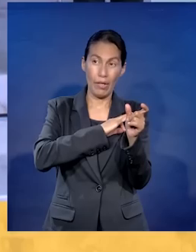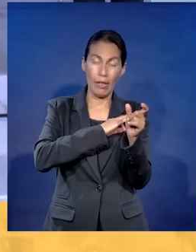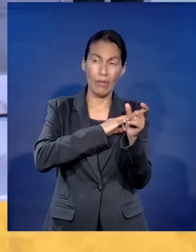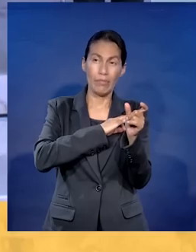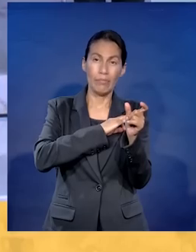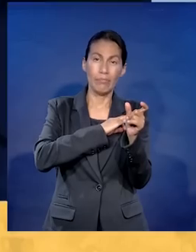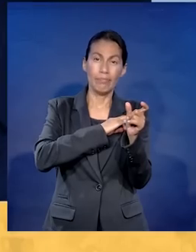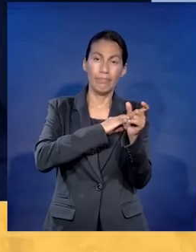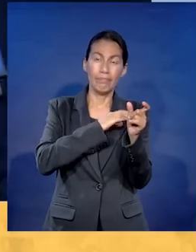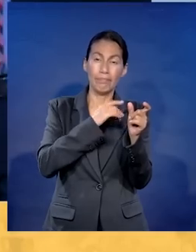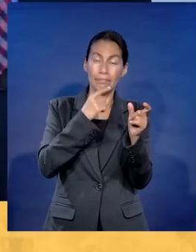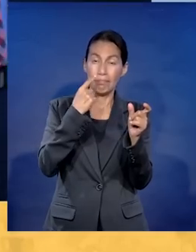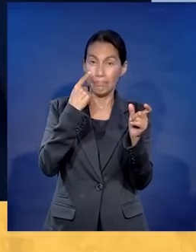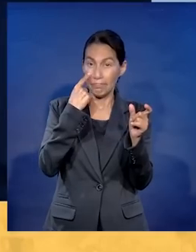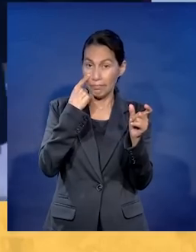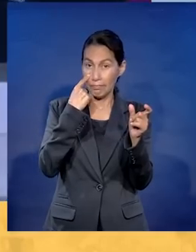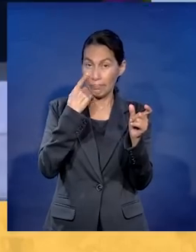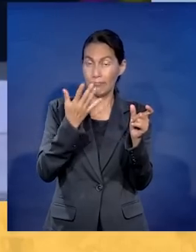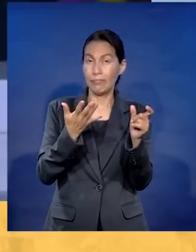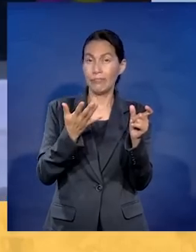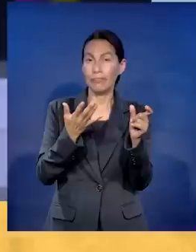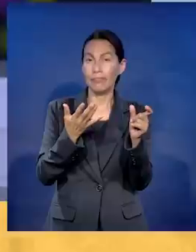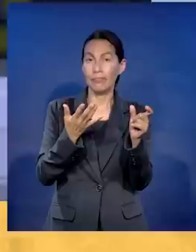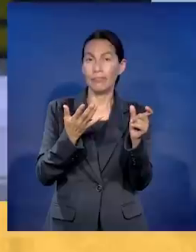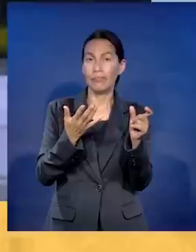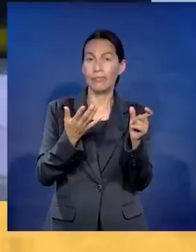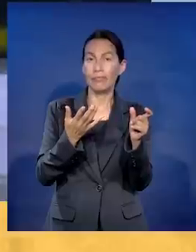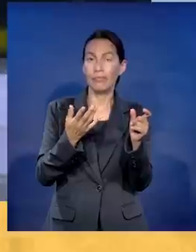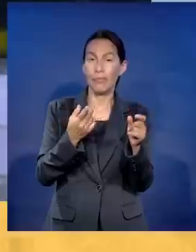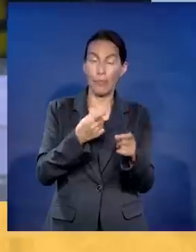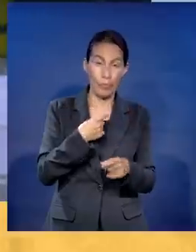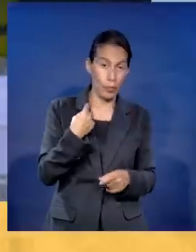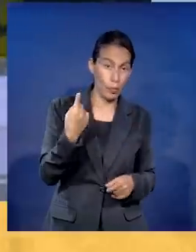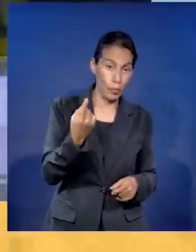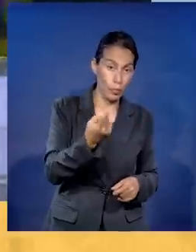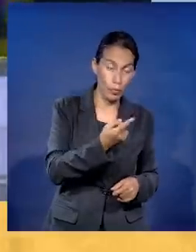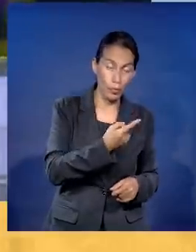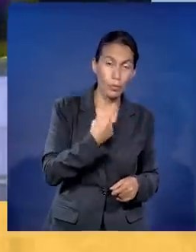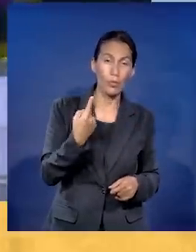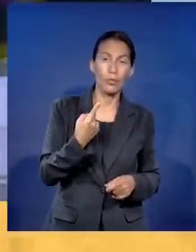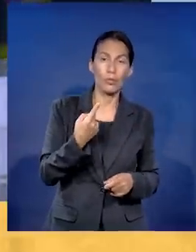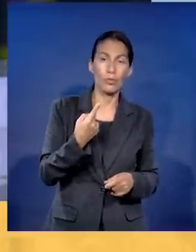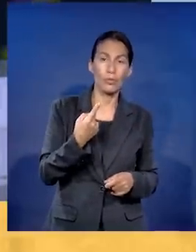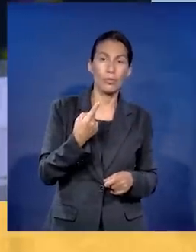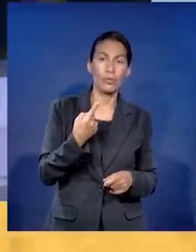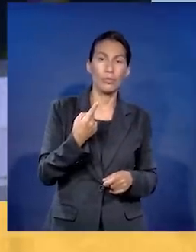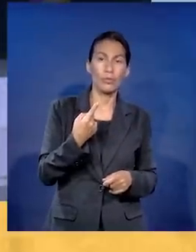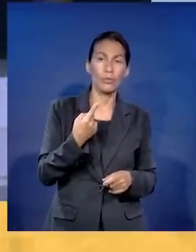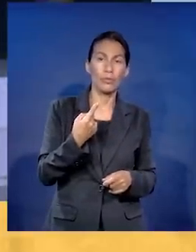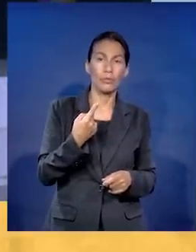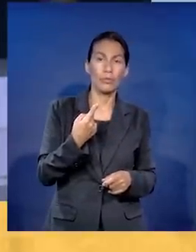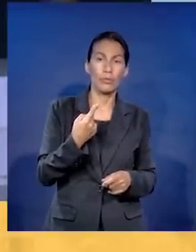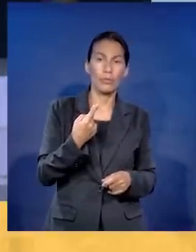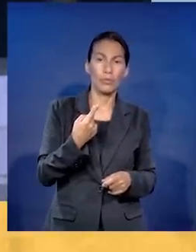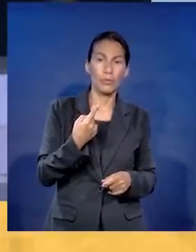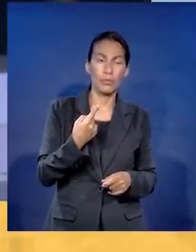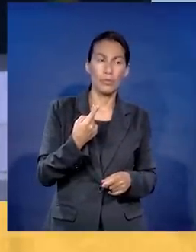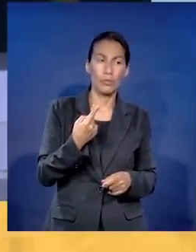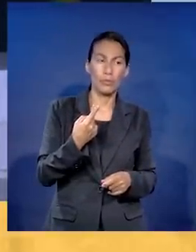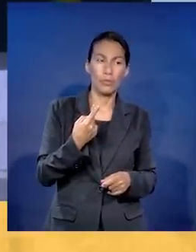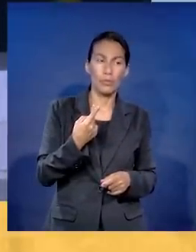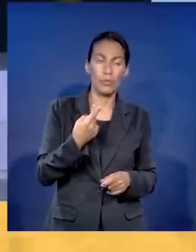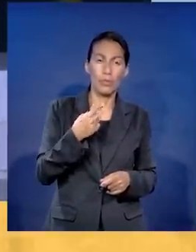contempla nosotros queridos hermanos este no solo es un principio bíblico nosotros nos transformamos en